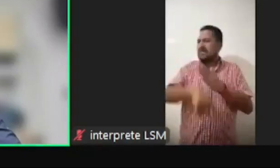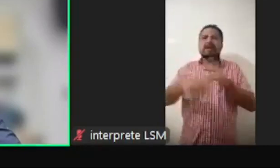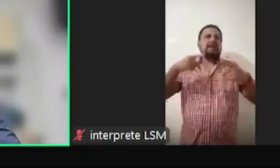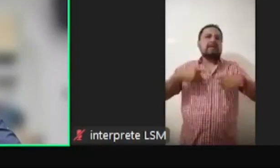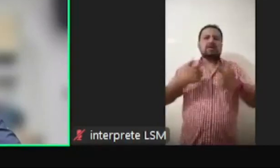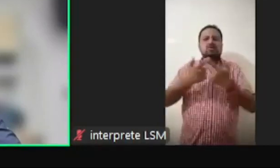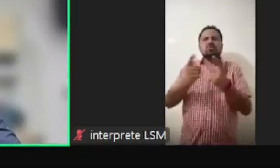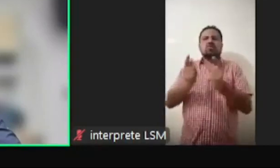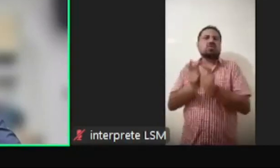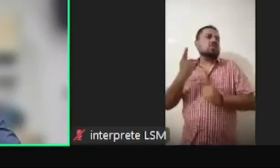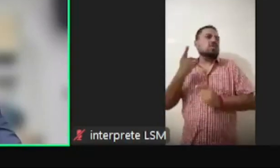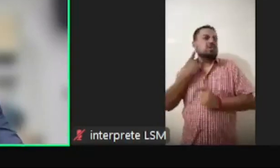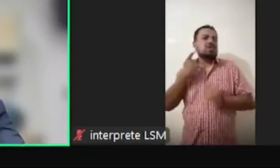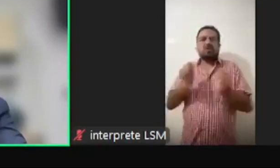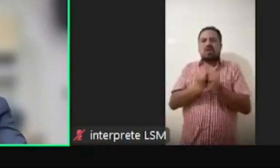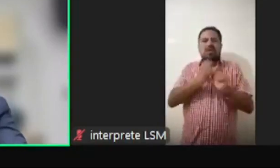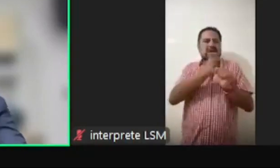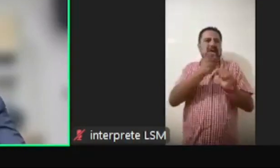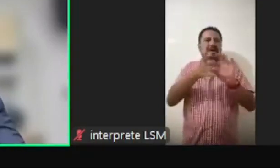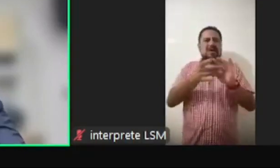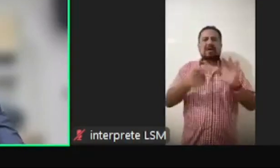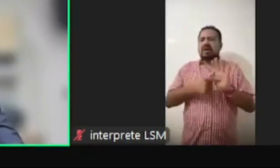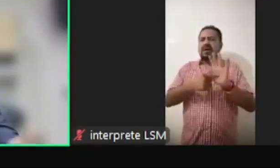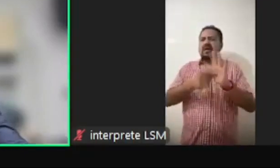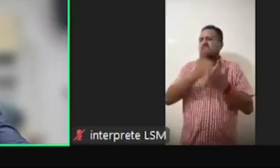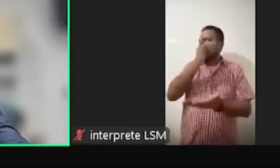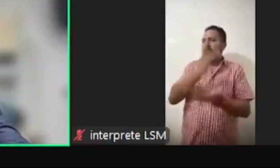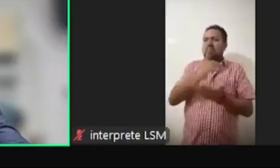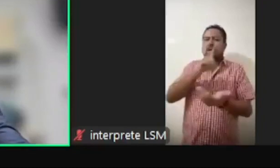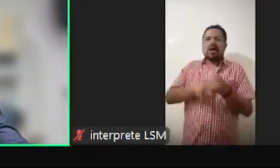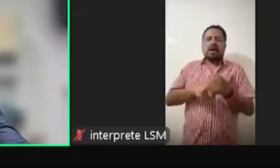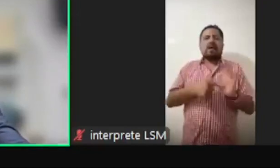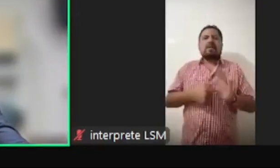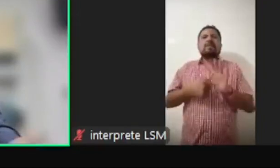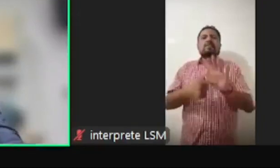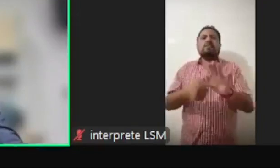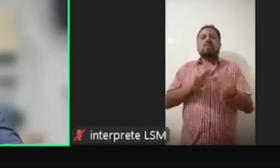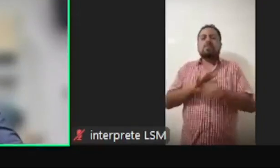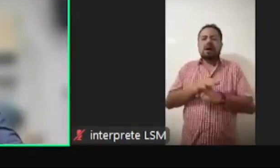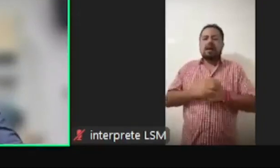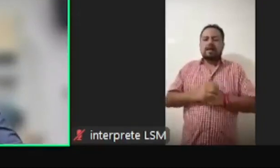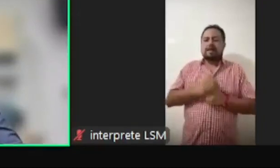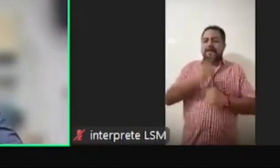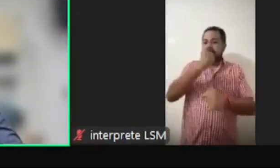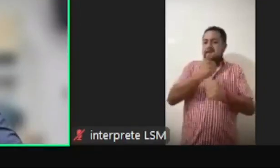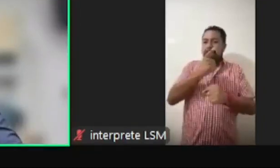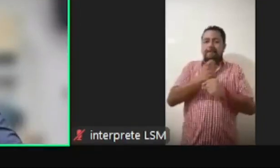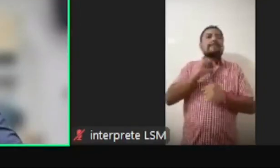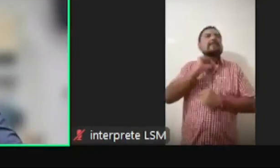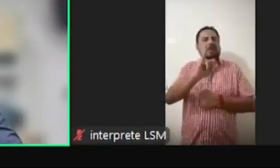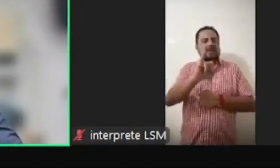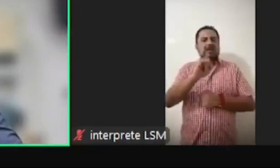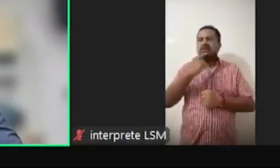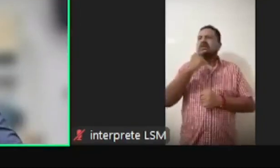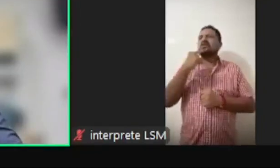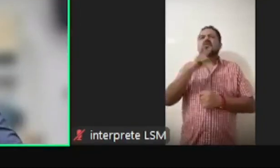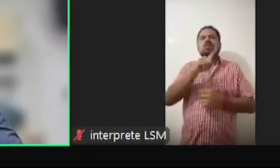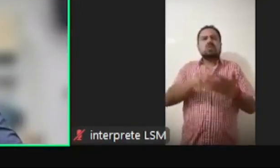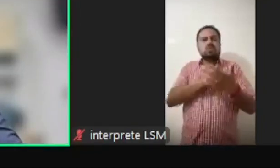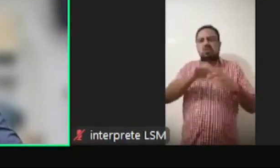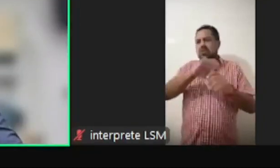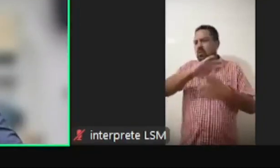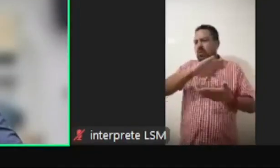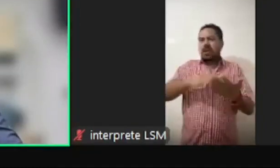intrapartidaria. Con base en lo expuesto, se proponen los siguientes puntos resolutivos. Primero, es fundado el juicio electoral ciudadano promovido por